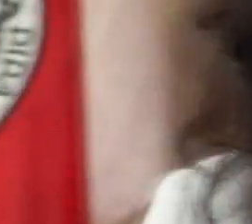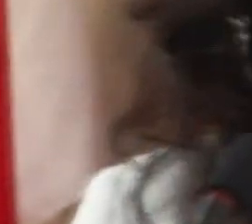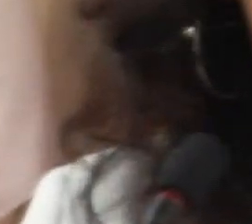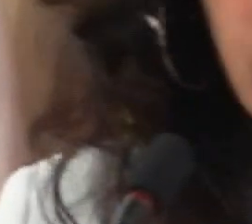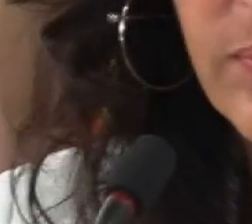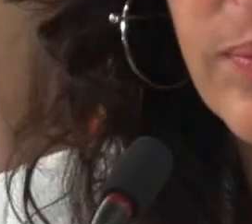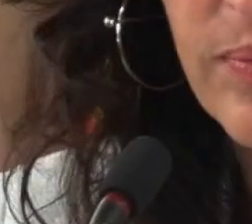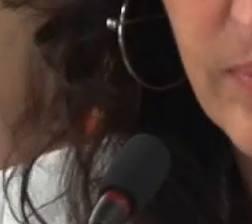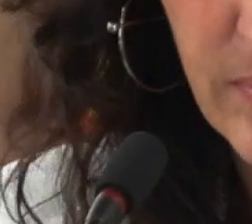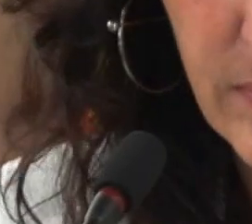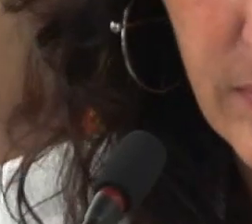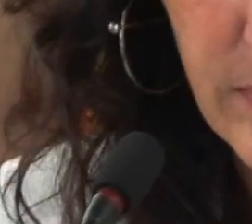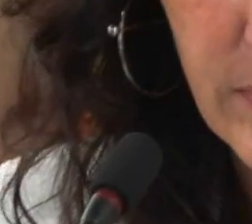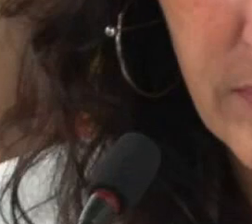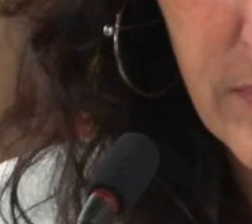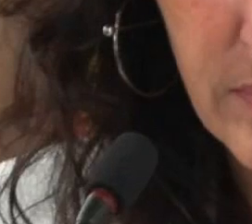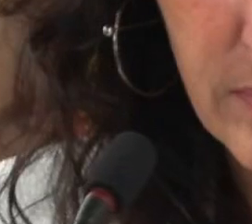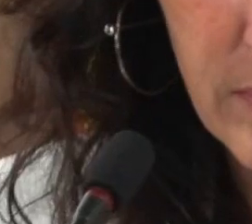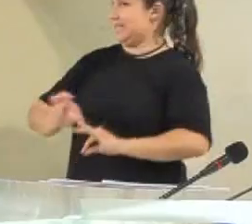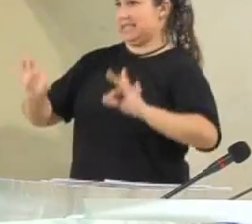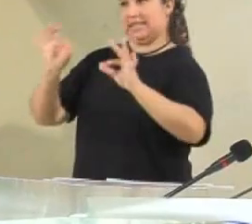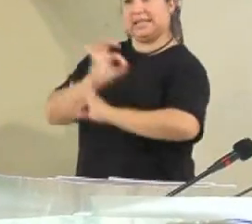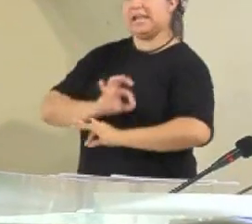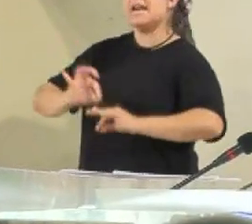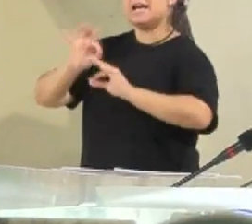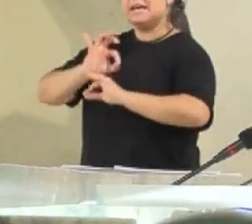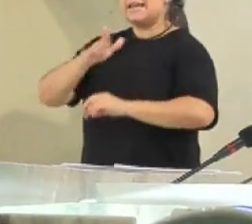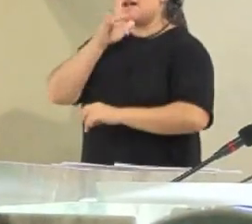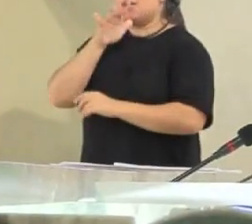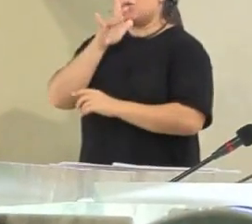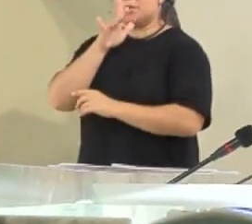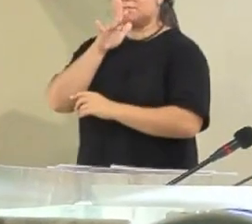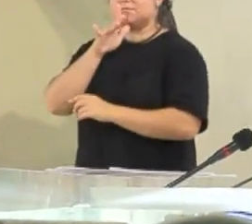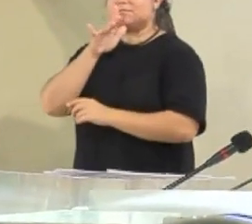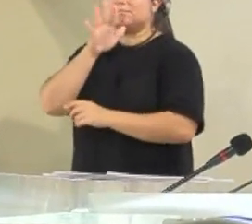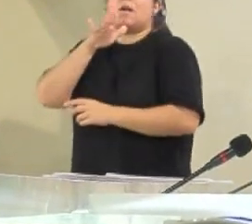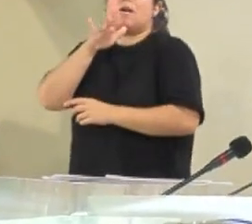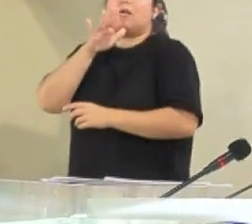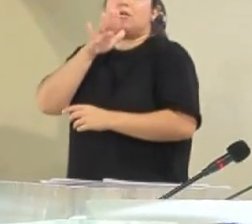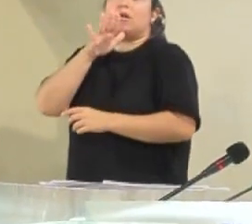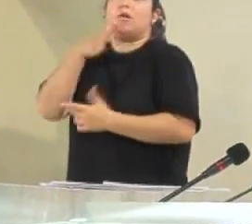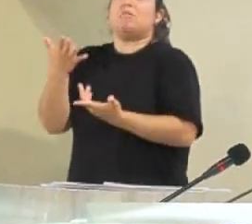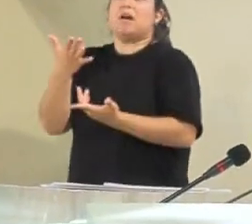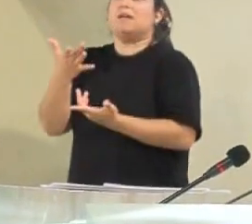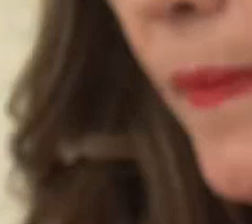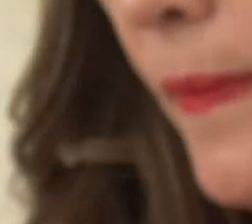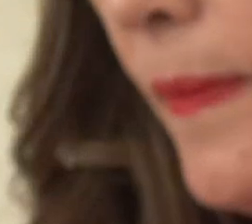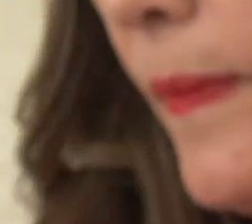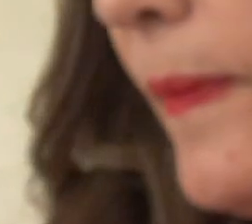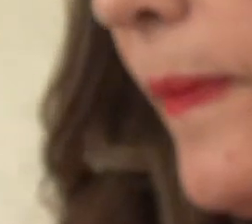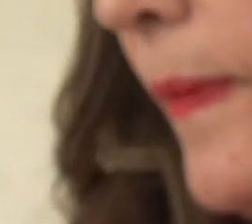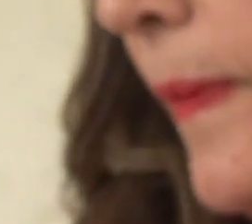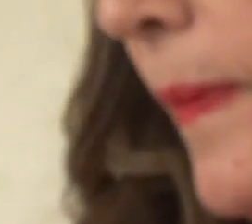para la gestión de los recursos naturales una iniciativa que sin embargo ha contado con el voto en contra de vox al igual que la